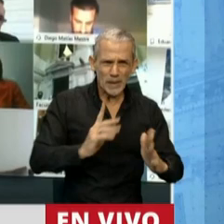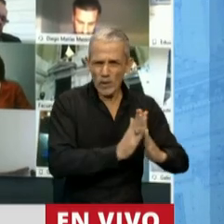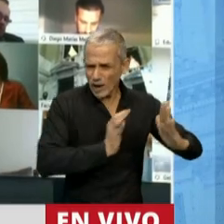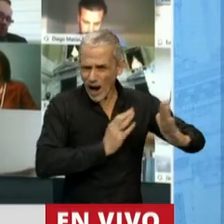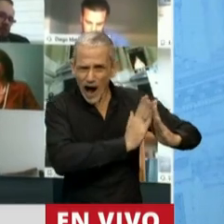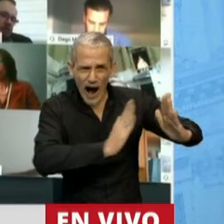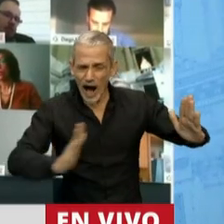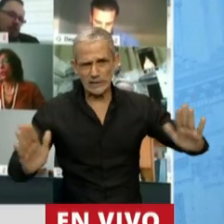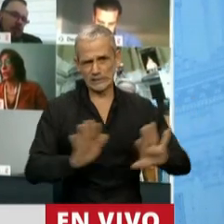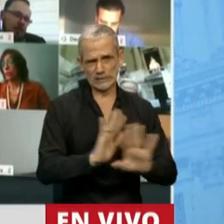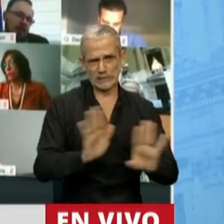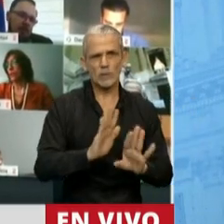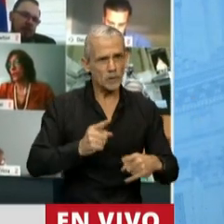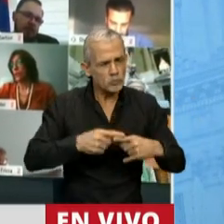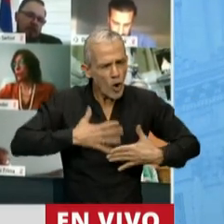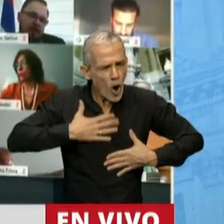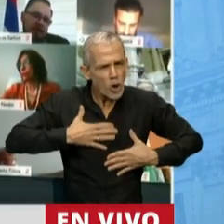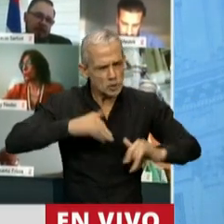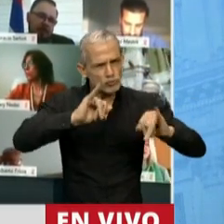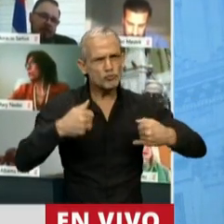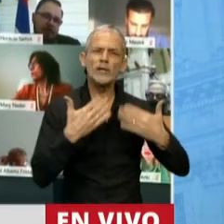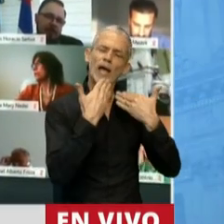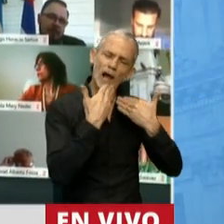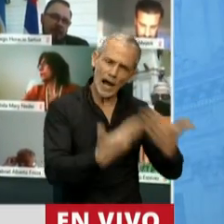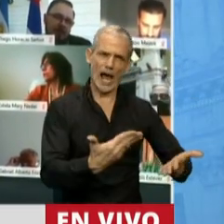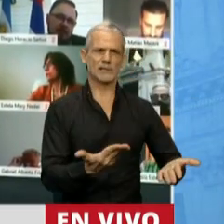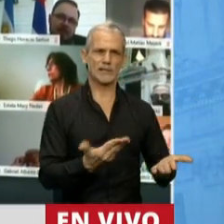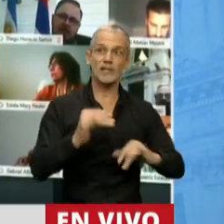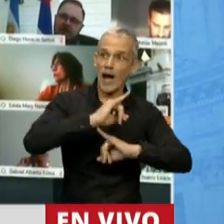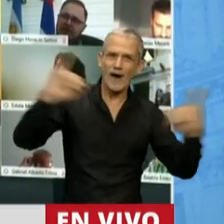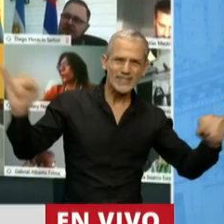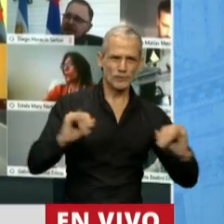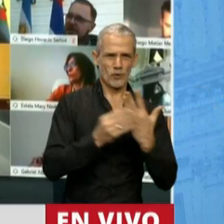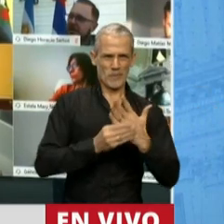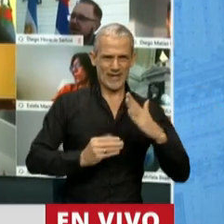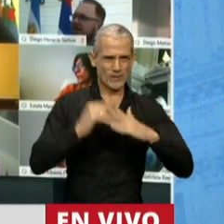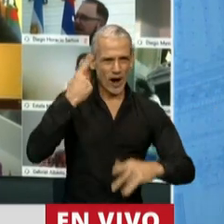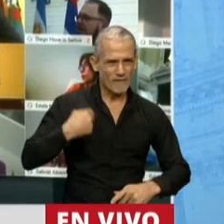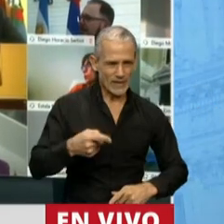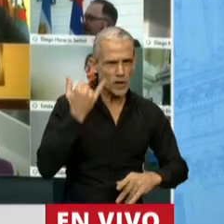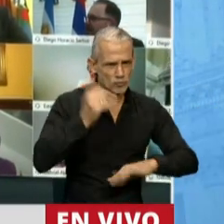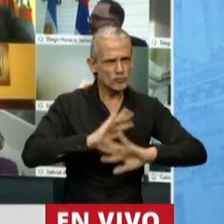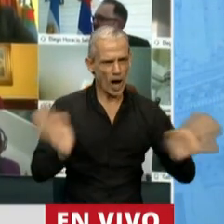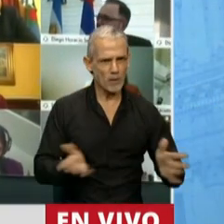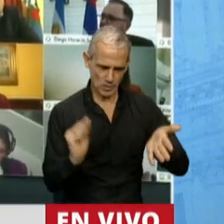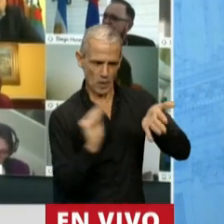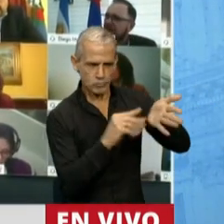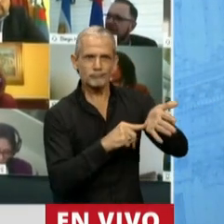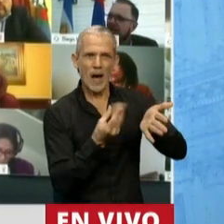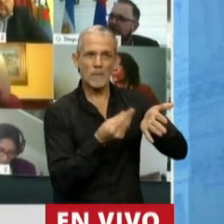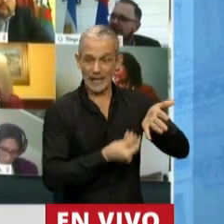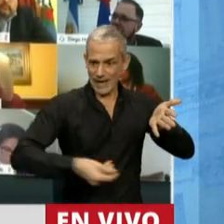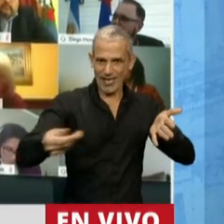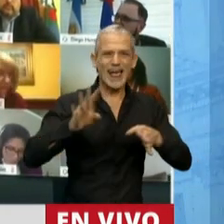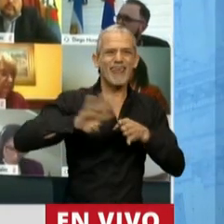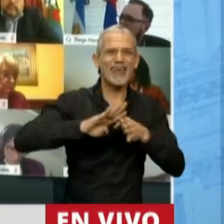ahora. Festejamos y agradecemos el anuncio del jefe de ministro de la incorporación de partidas para el